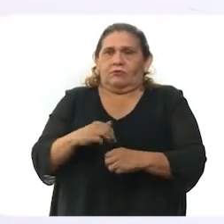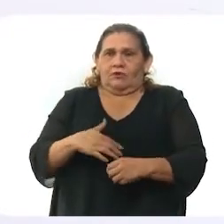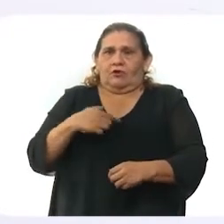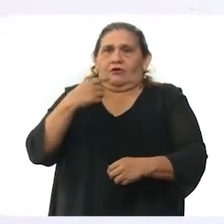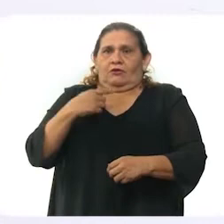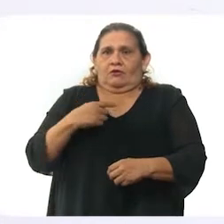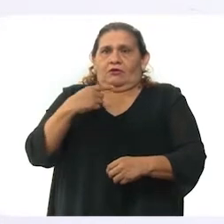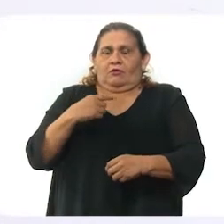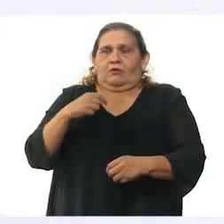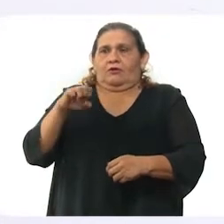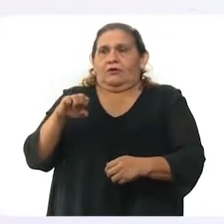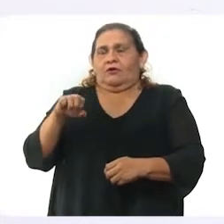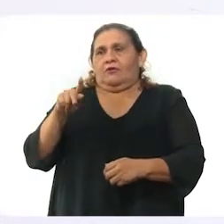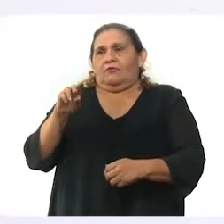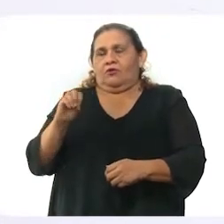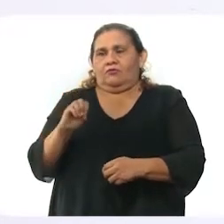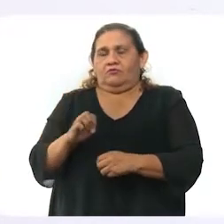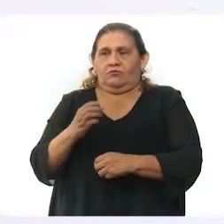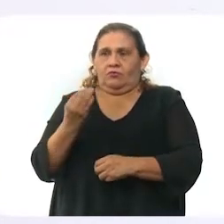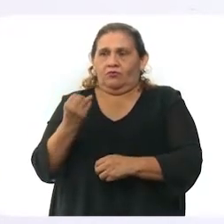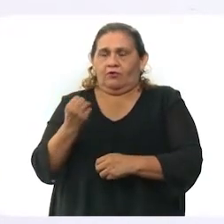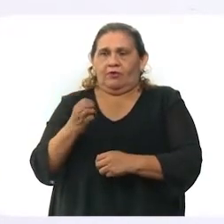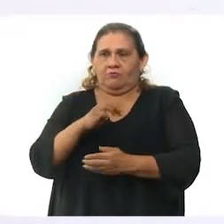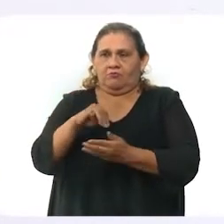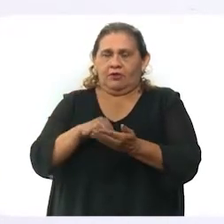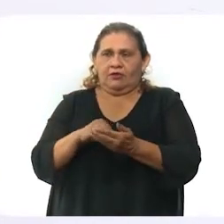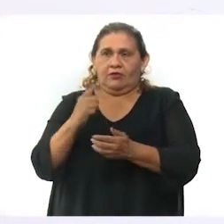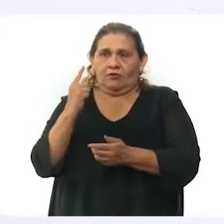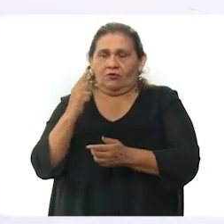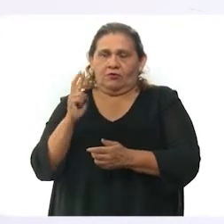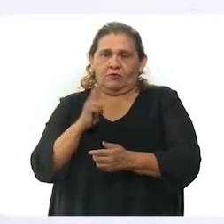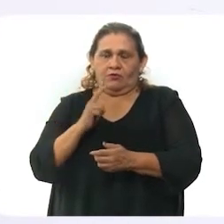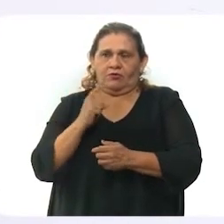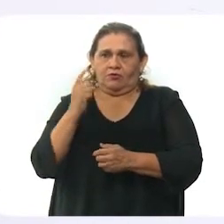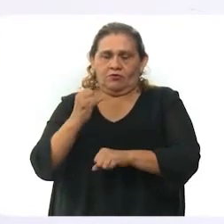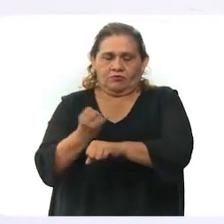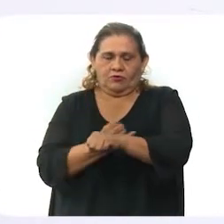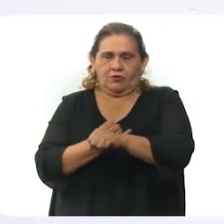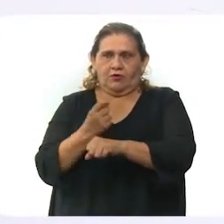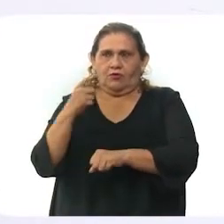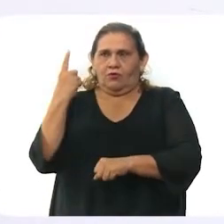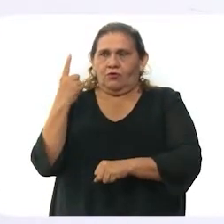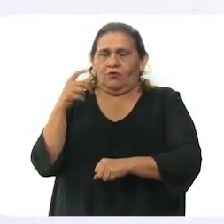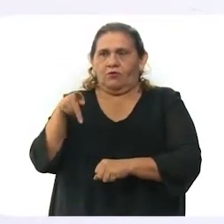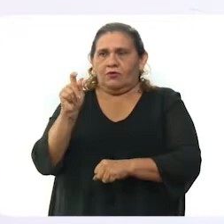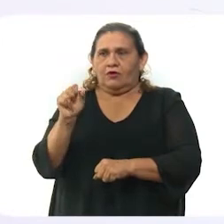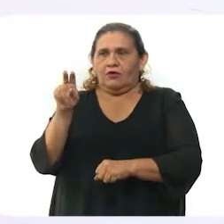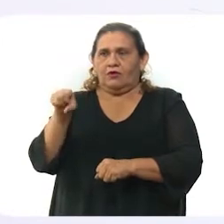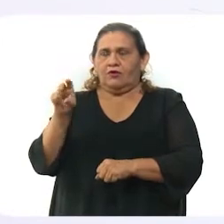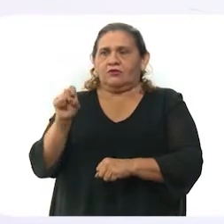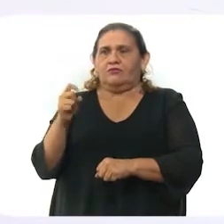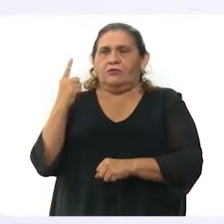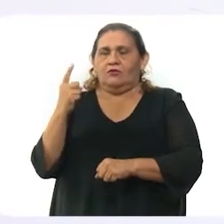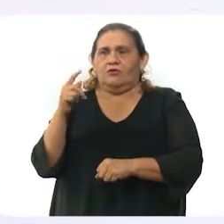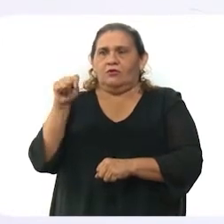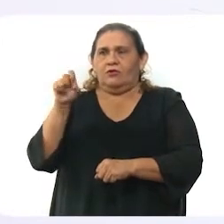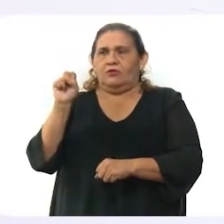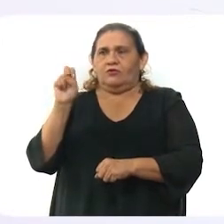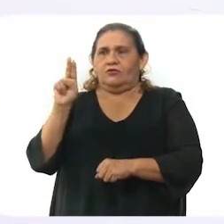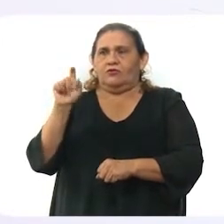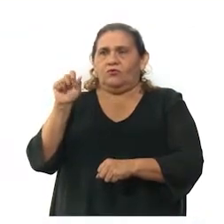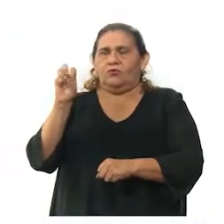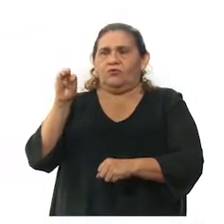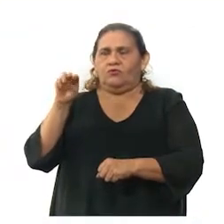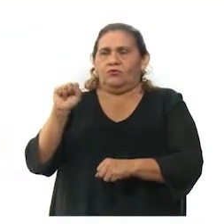EPOC. 9 residían en Mérida, 1 en Valladolid, 1 en Izamal, 1 en Jocabá, 1 en Canacín y 1 en Tulum, Quintana